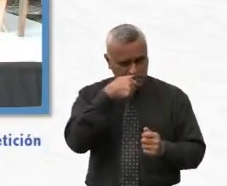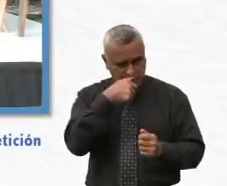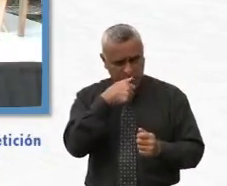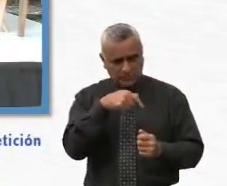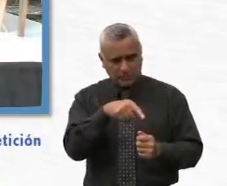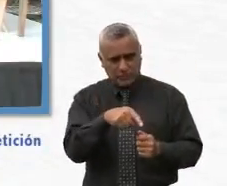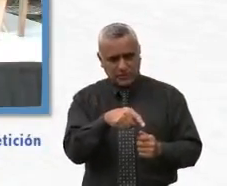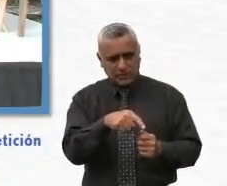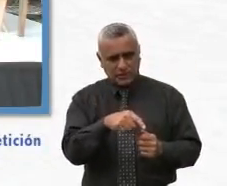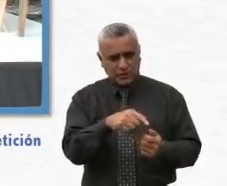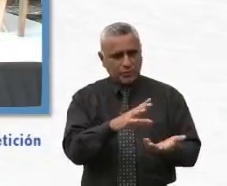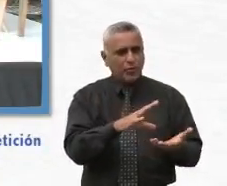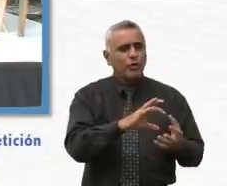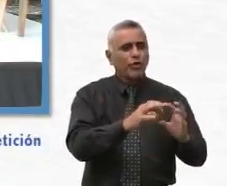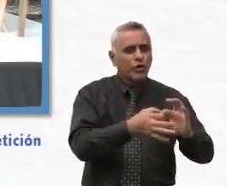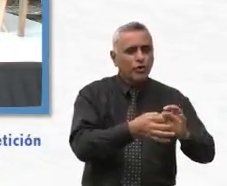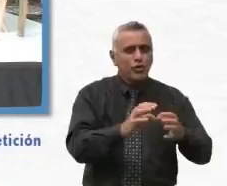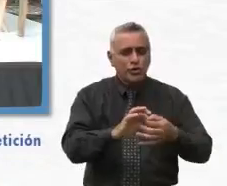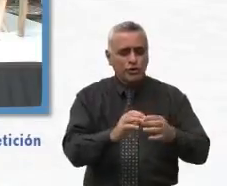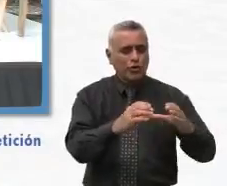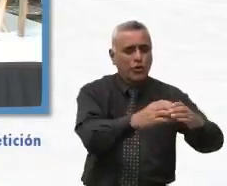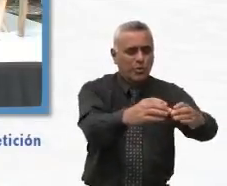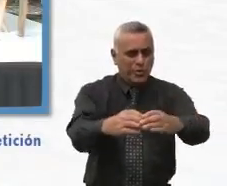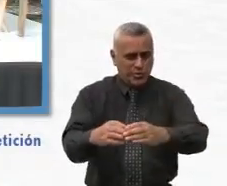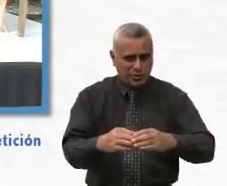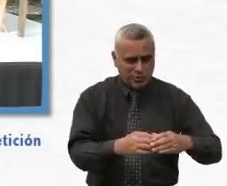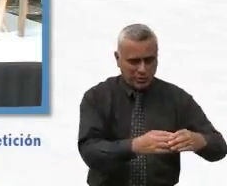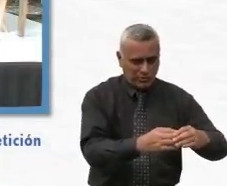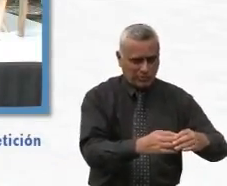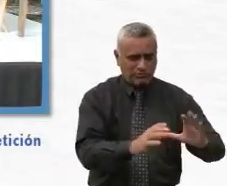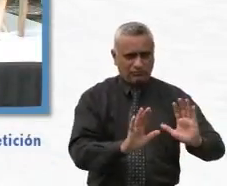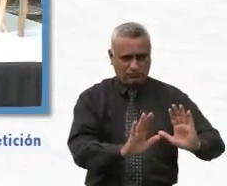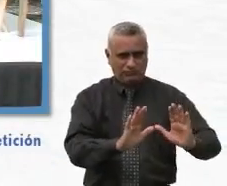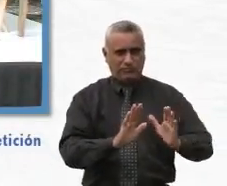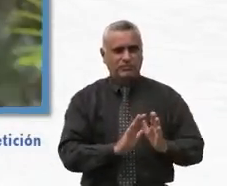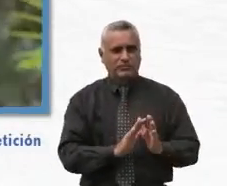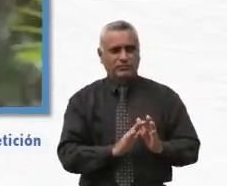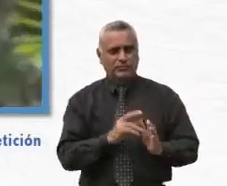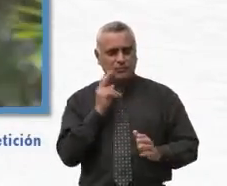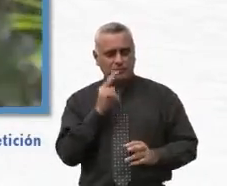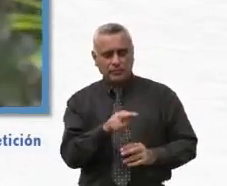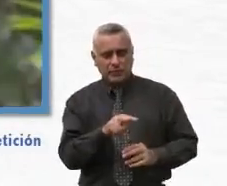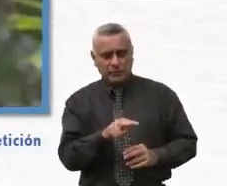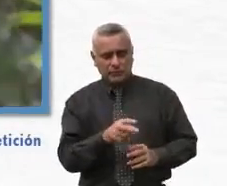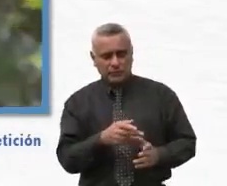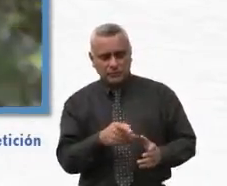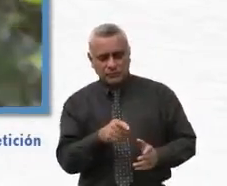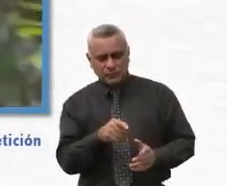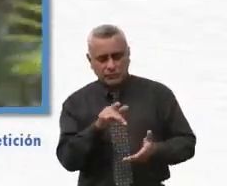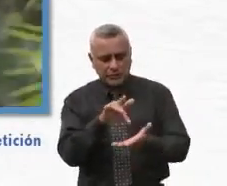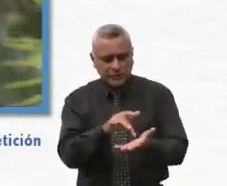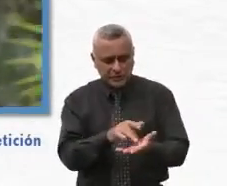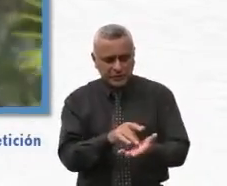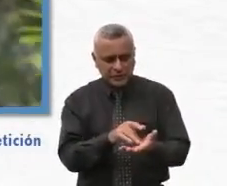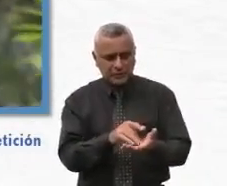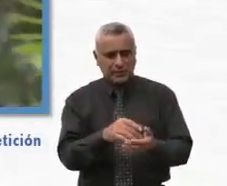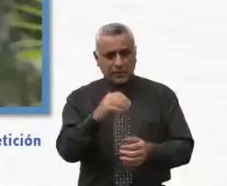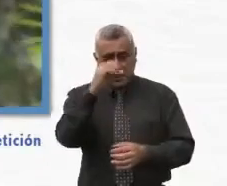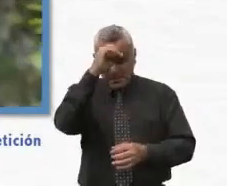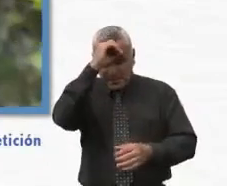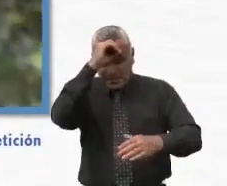presencias de varias cadenas del narcotráfico, vemos presencia de la minería